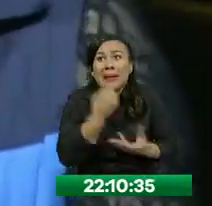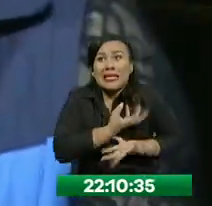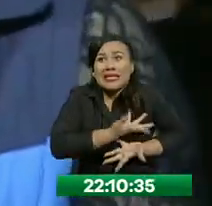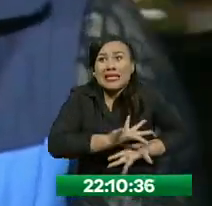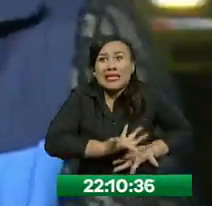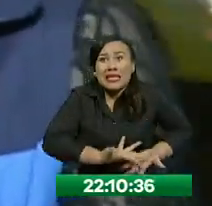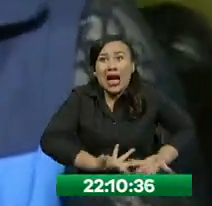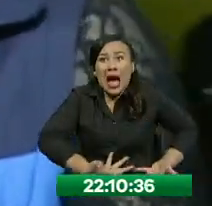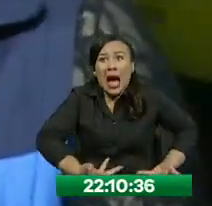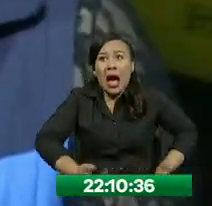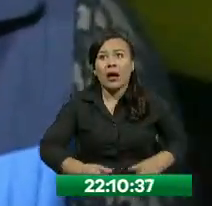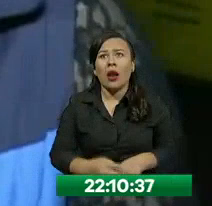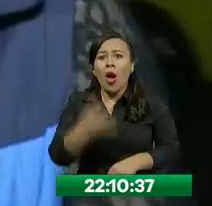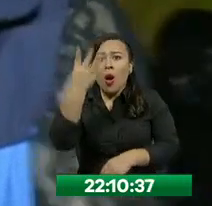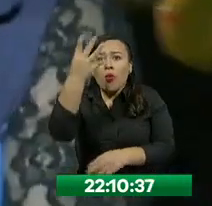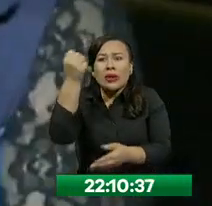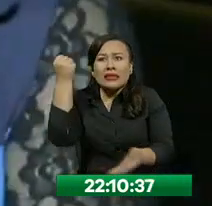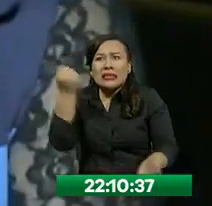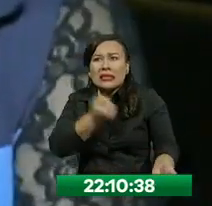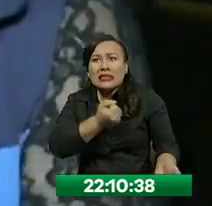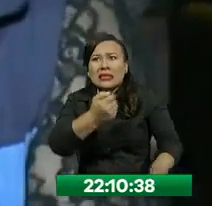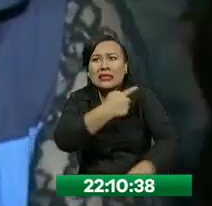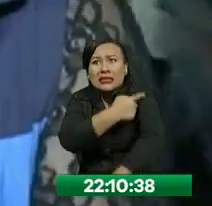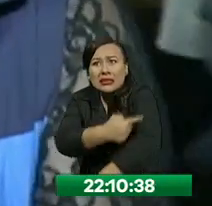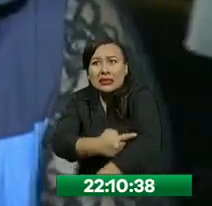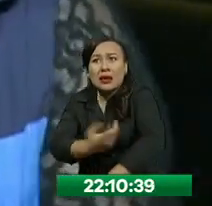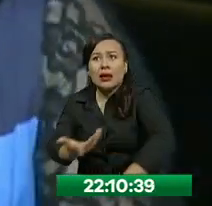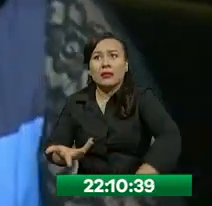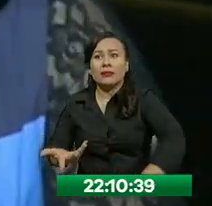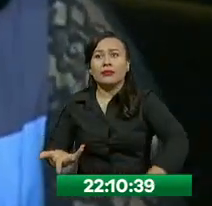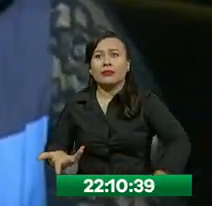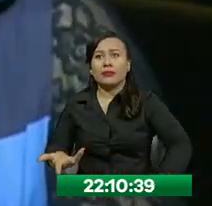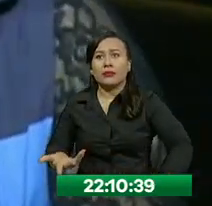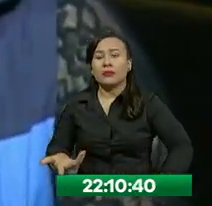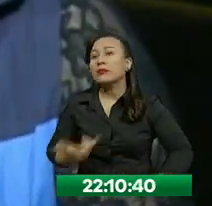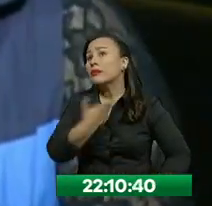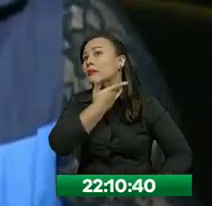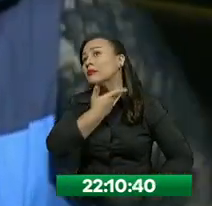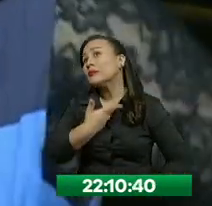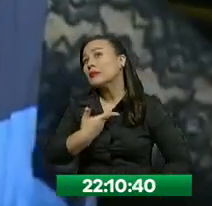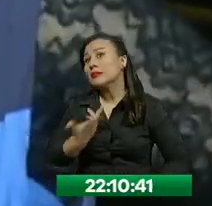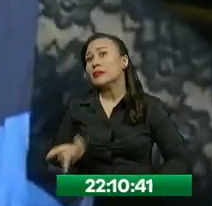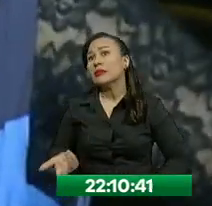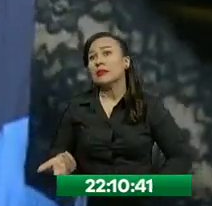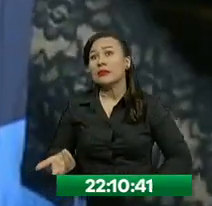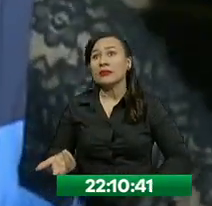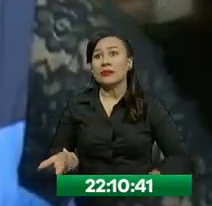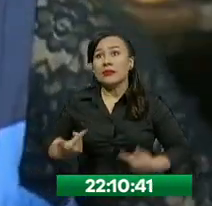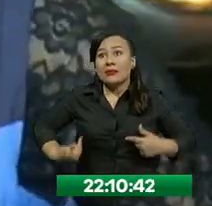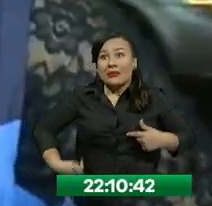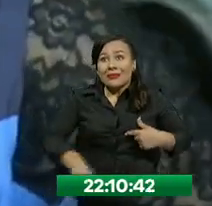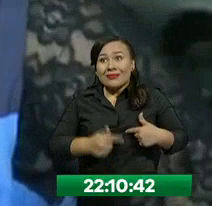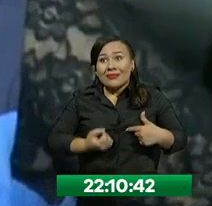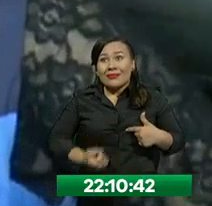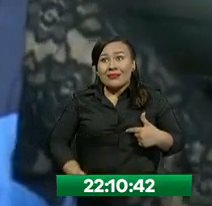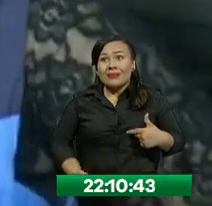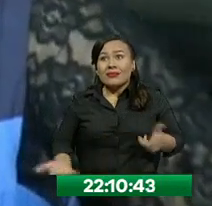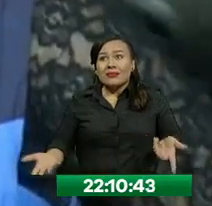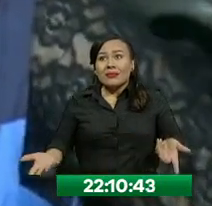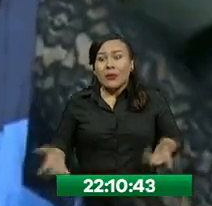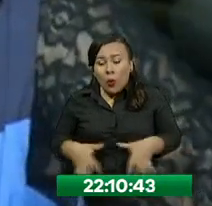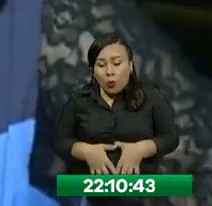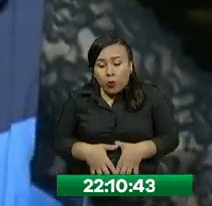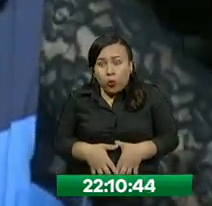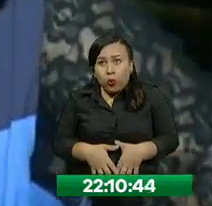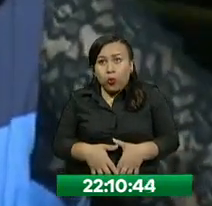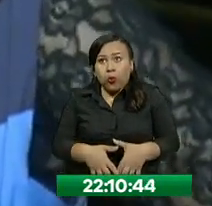desangrándose, con 4 puñaladas, una en el brazo, una a la altura del cuello, una en el estómago, que se le está inflando